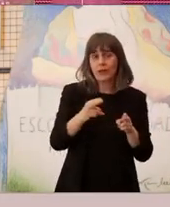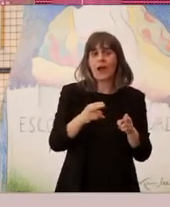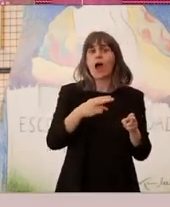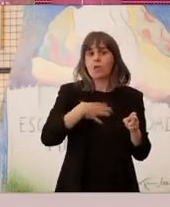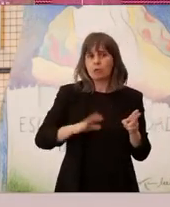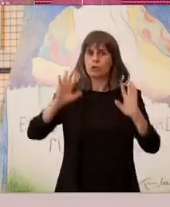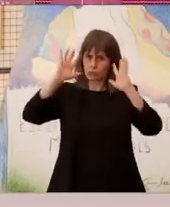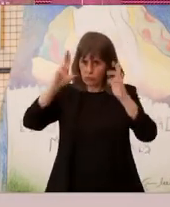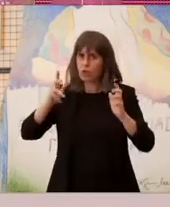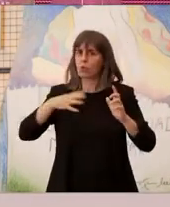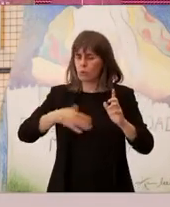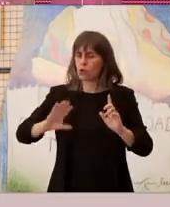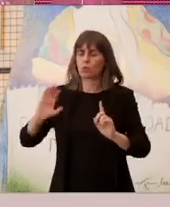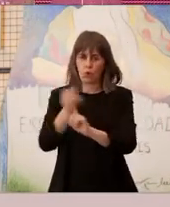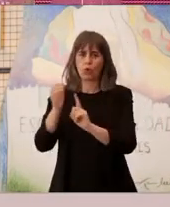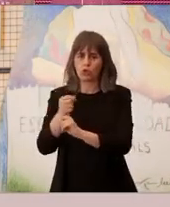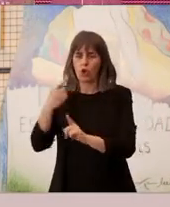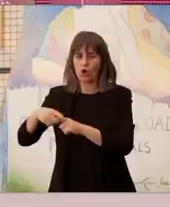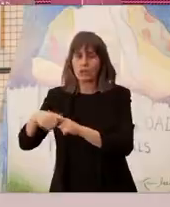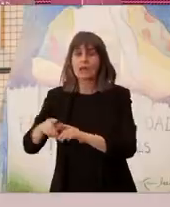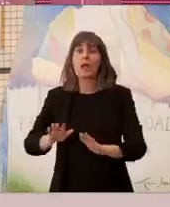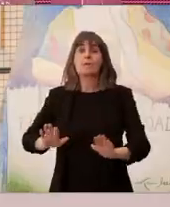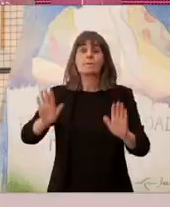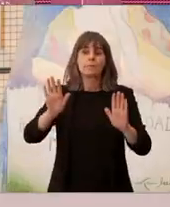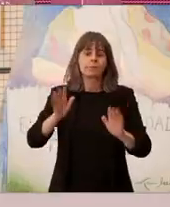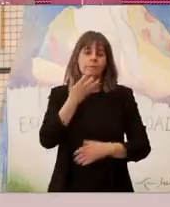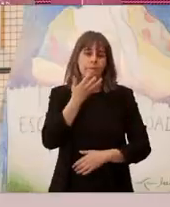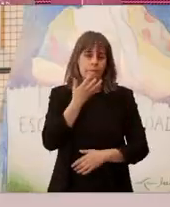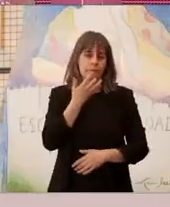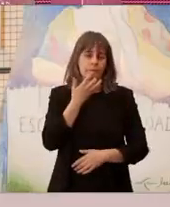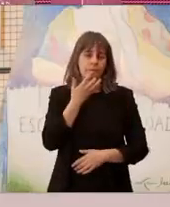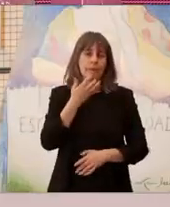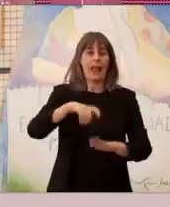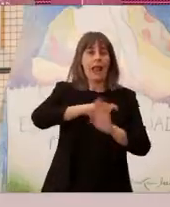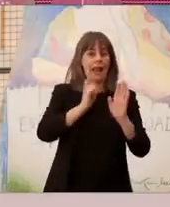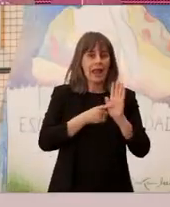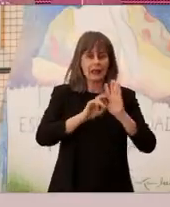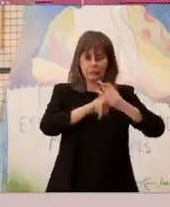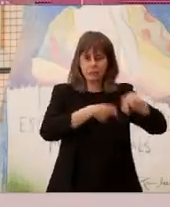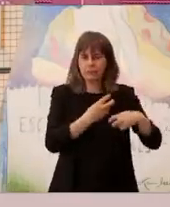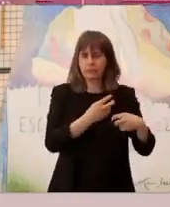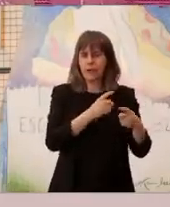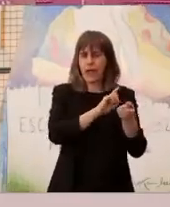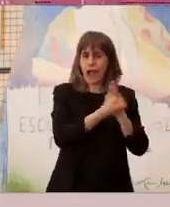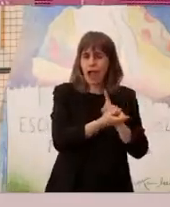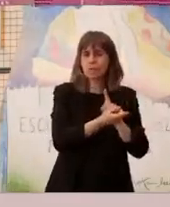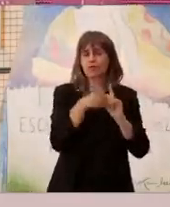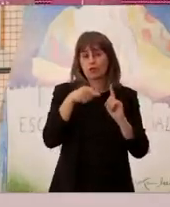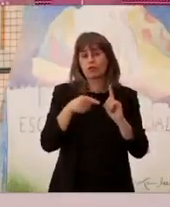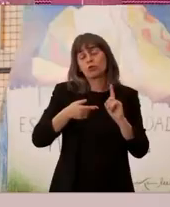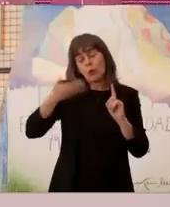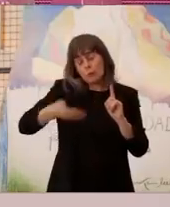conseguir cosas pero por ejemplo conseguir cambios en las leyes Es indispensable pero no suficiente